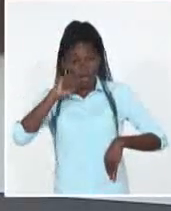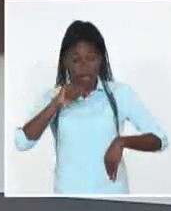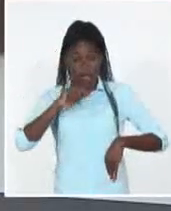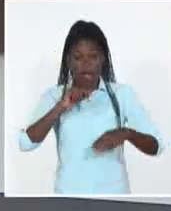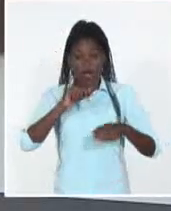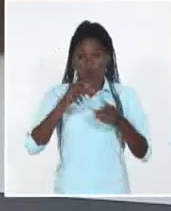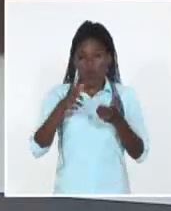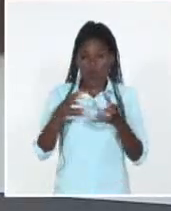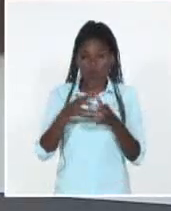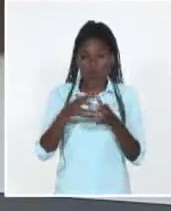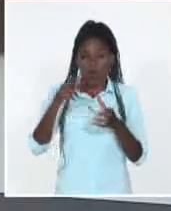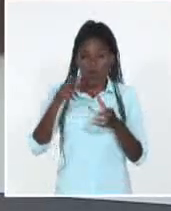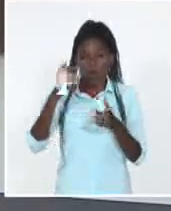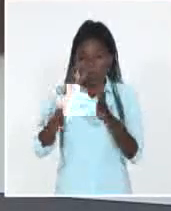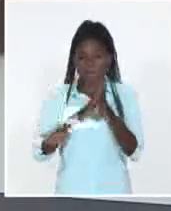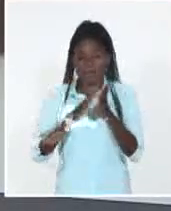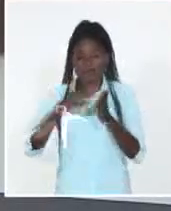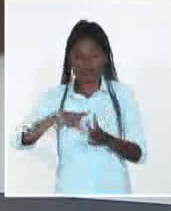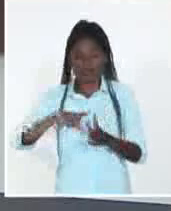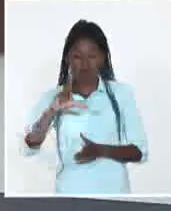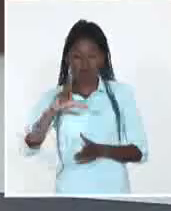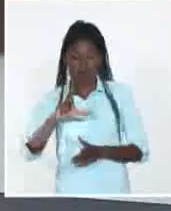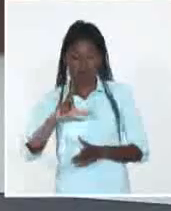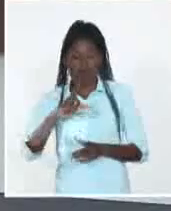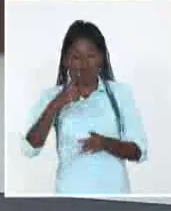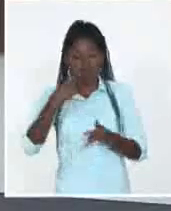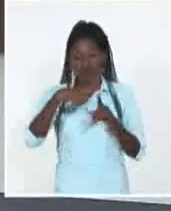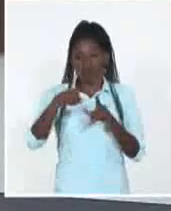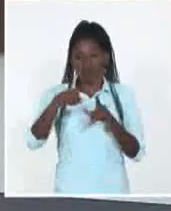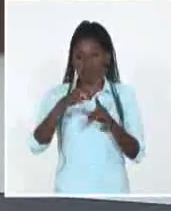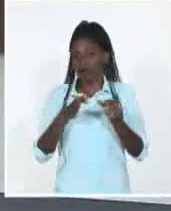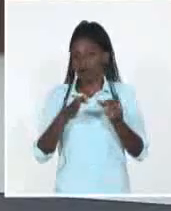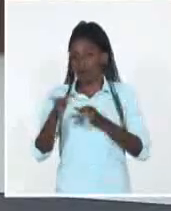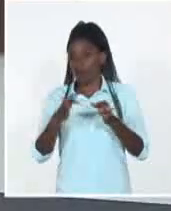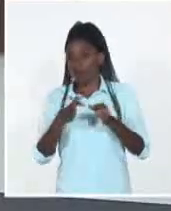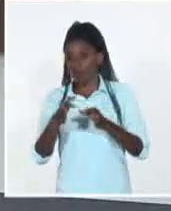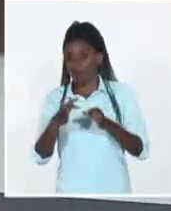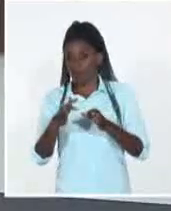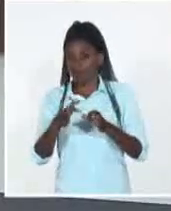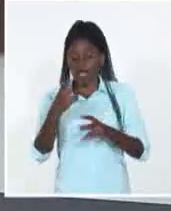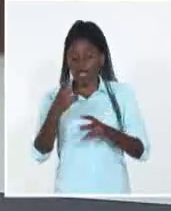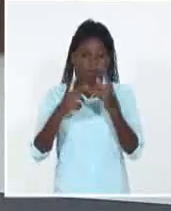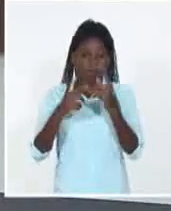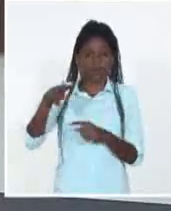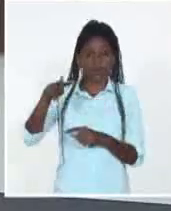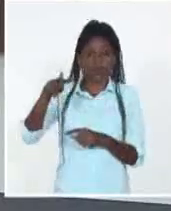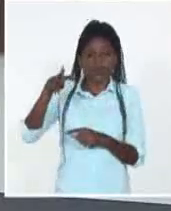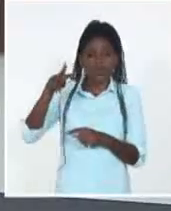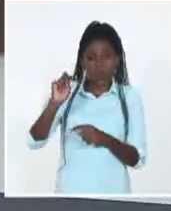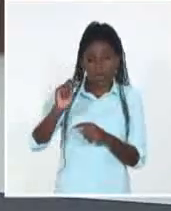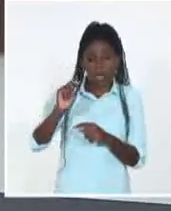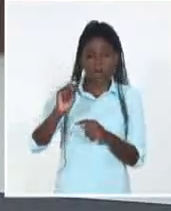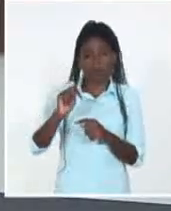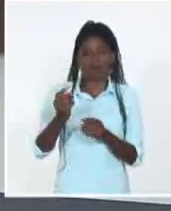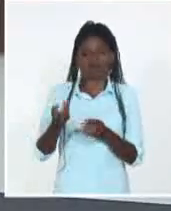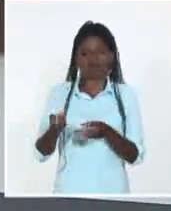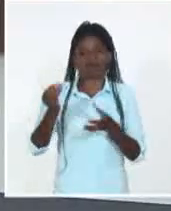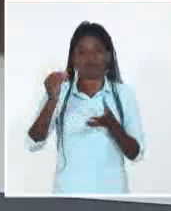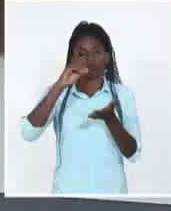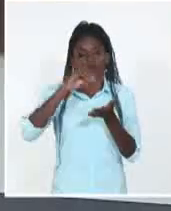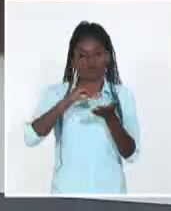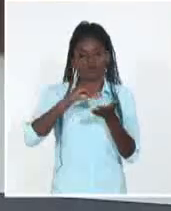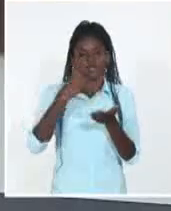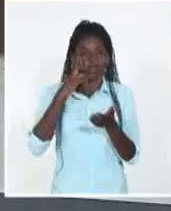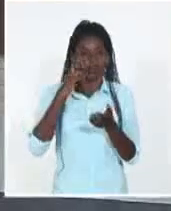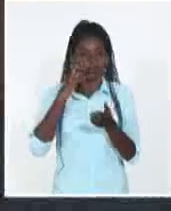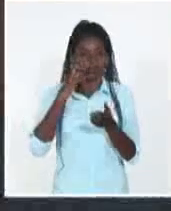un nuevo programa de funciones. Entre las propuestas destacan estrenos y reposiciones de piezas que se incluyen en su